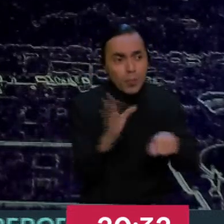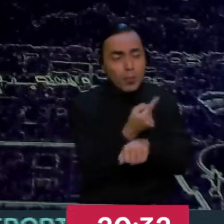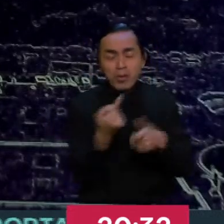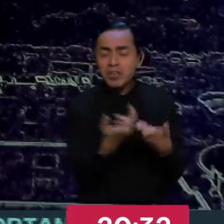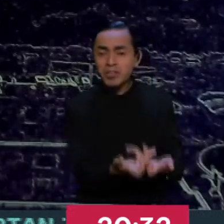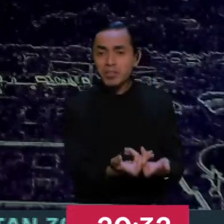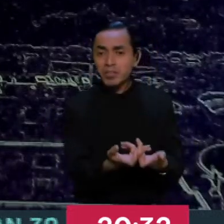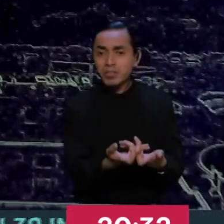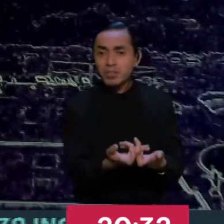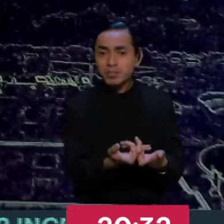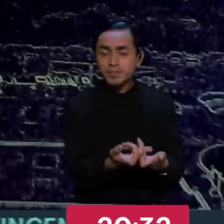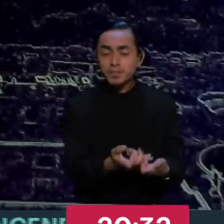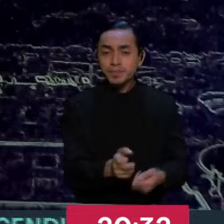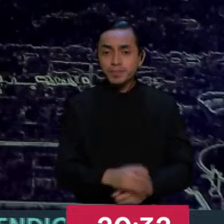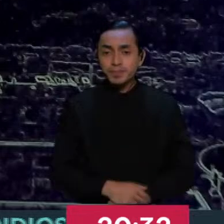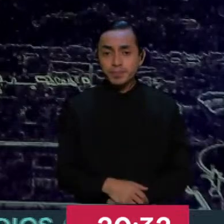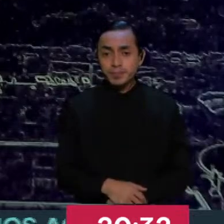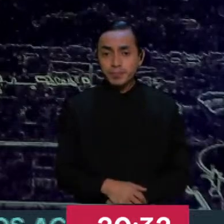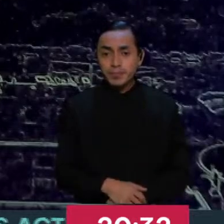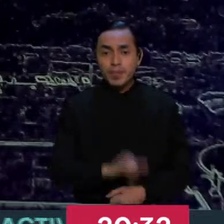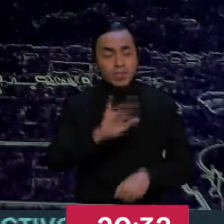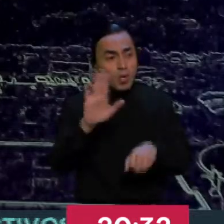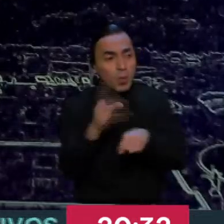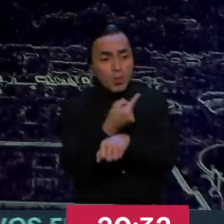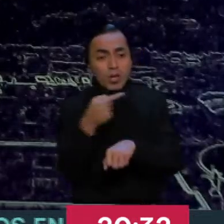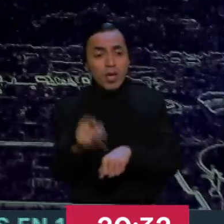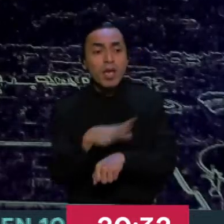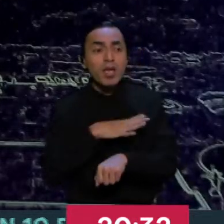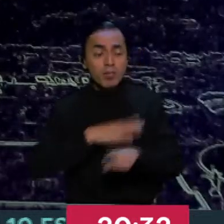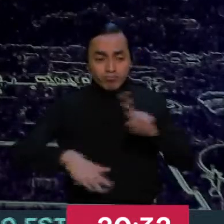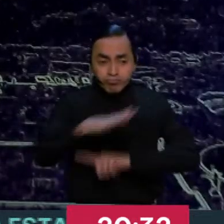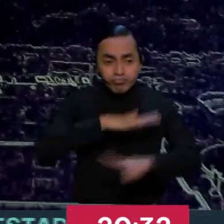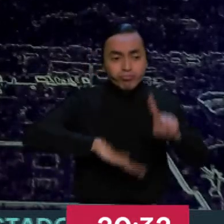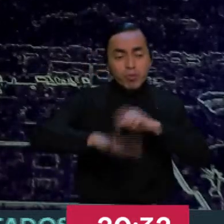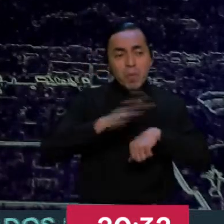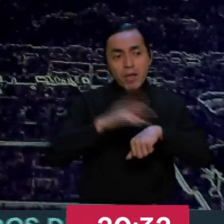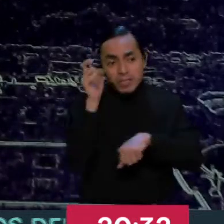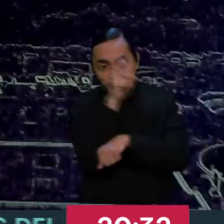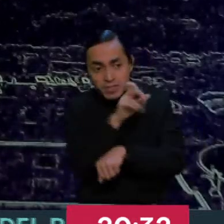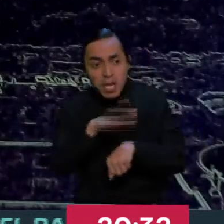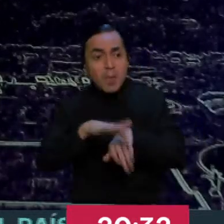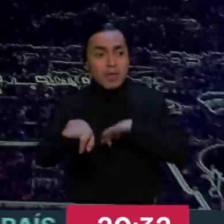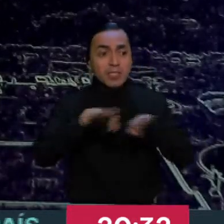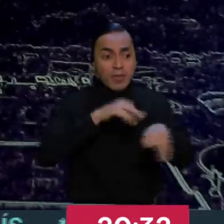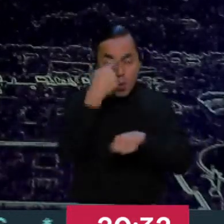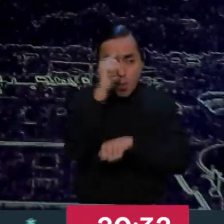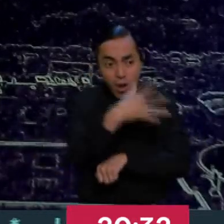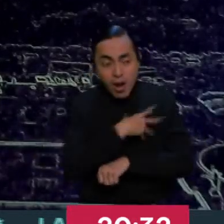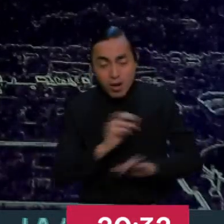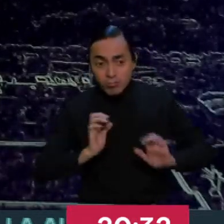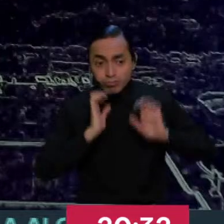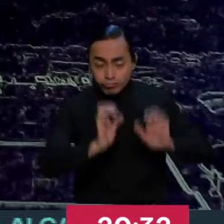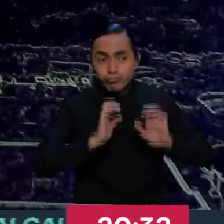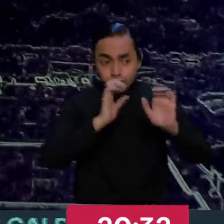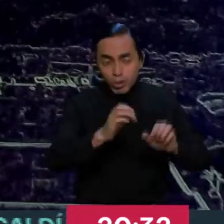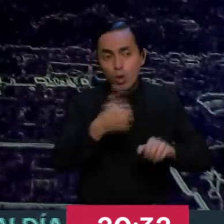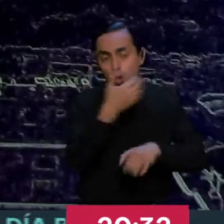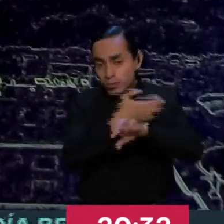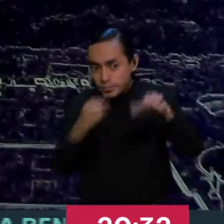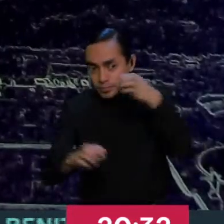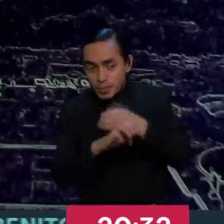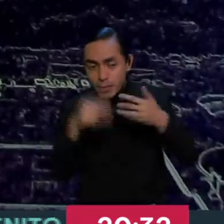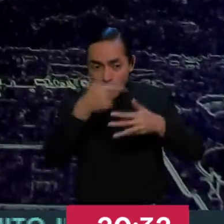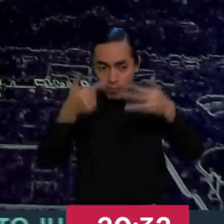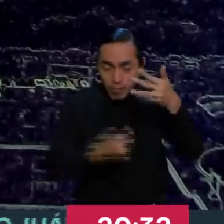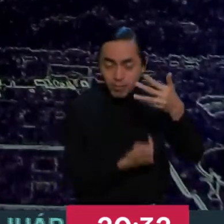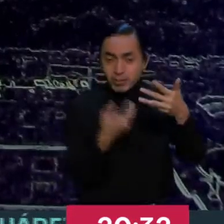primero antes de pensar en otro tipo de cosas, porque son las más precarizadas, las que más trabajo dedican al cuidado de los hijos, además de otras cosas. Todo esto,